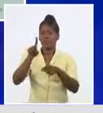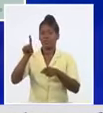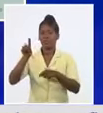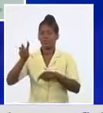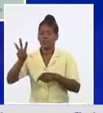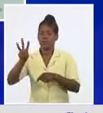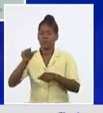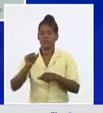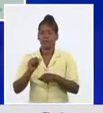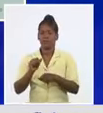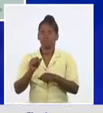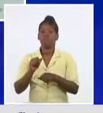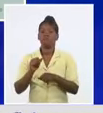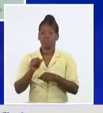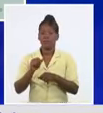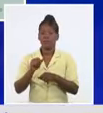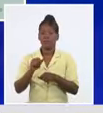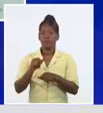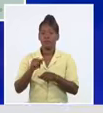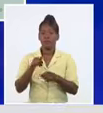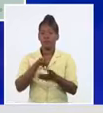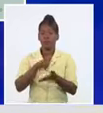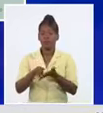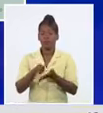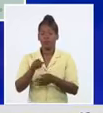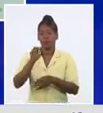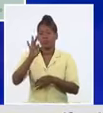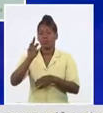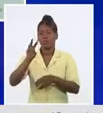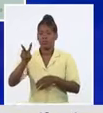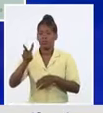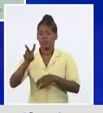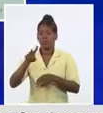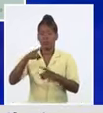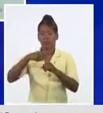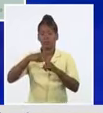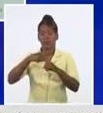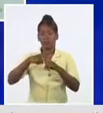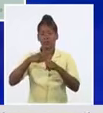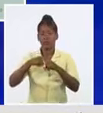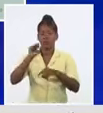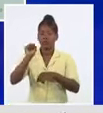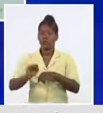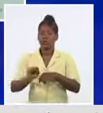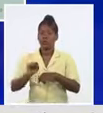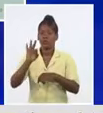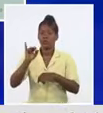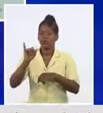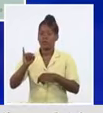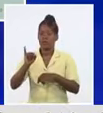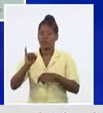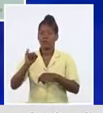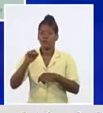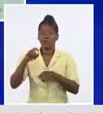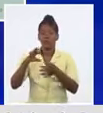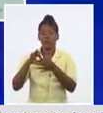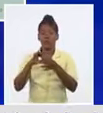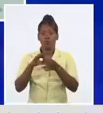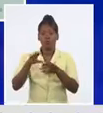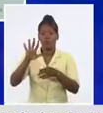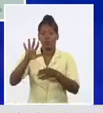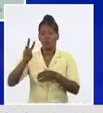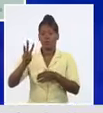positivos, Sibanicú 82, Santa Cruz del Sur 66, Guaymaro 53, Nuevitas